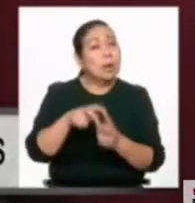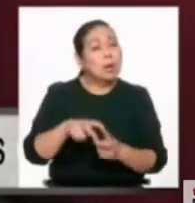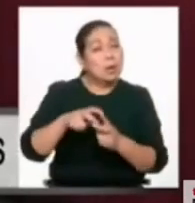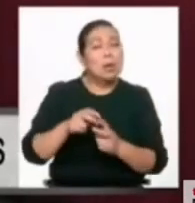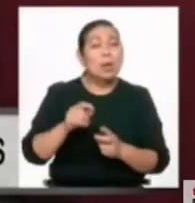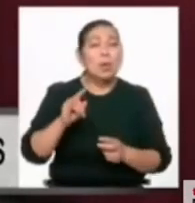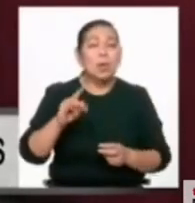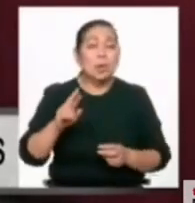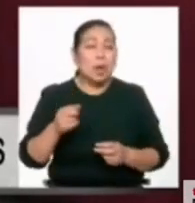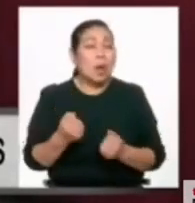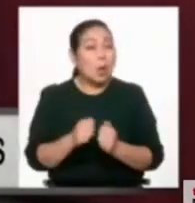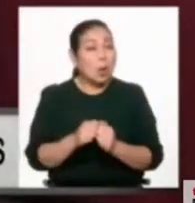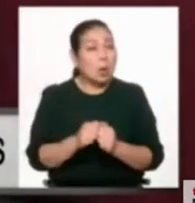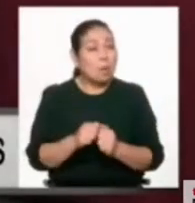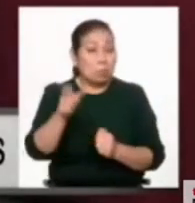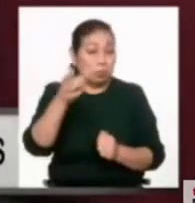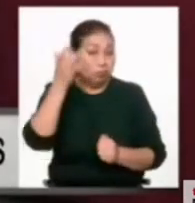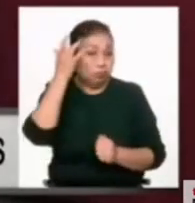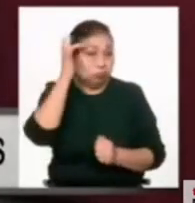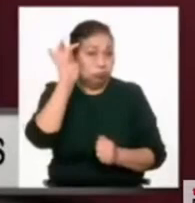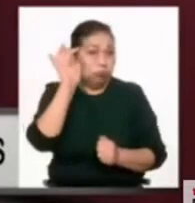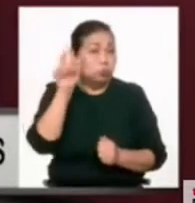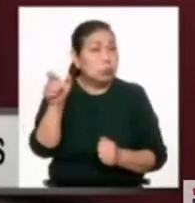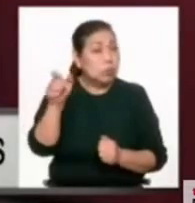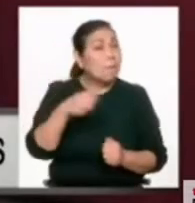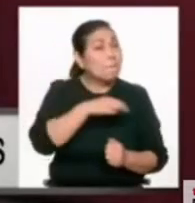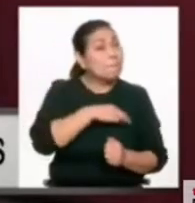pero con los expertos altamente